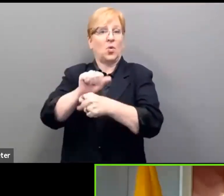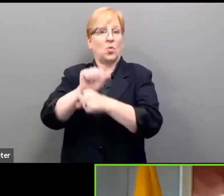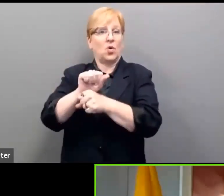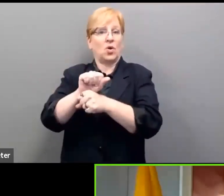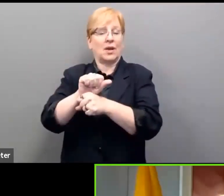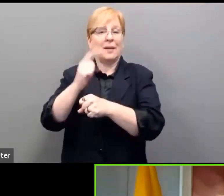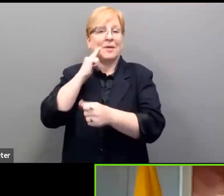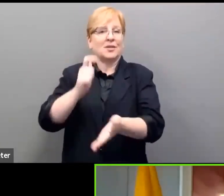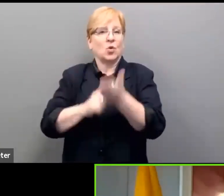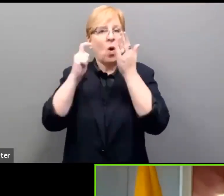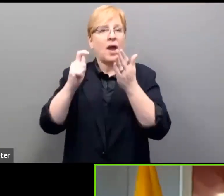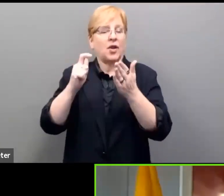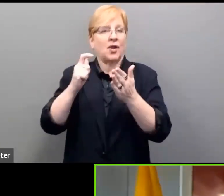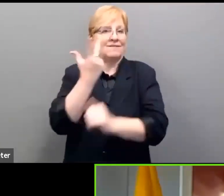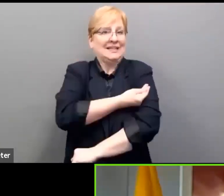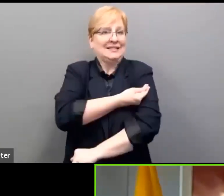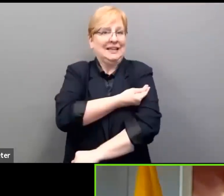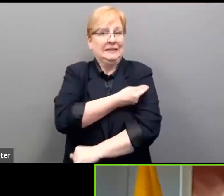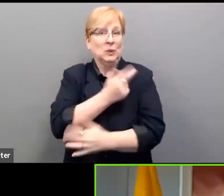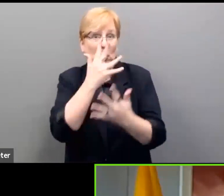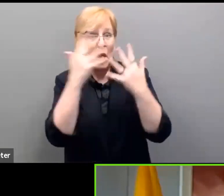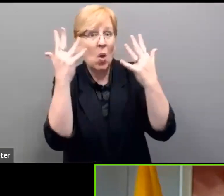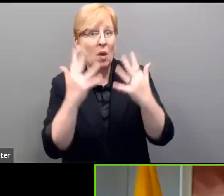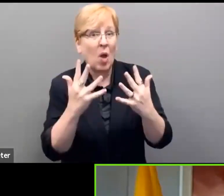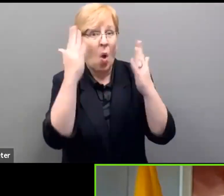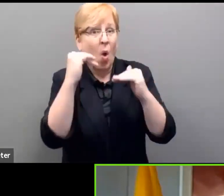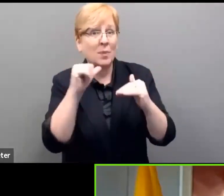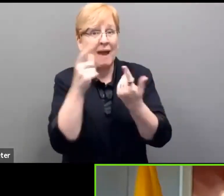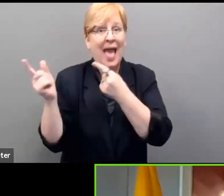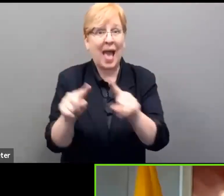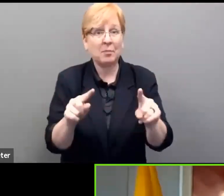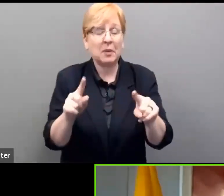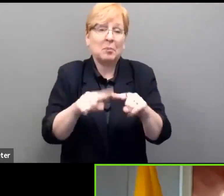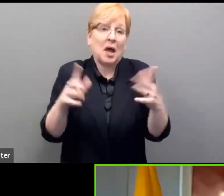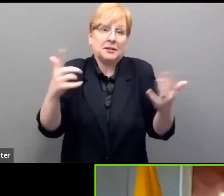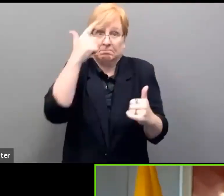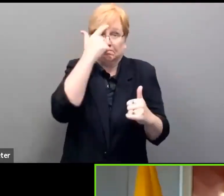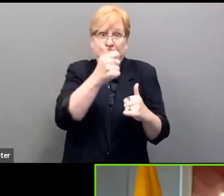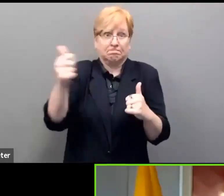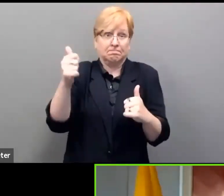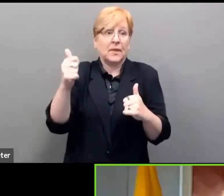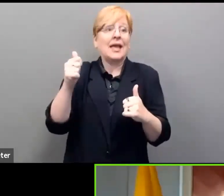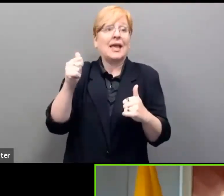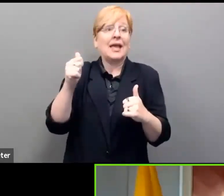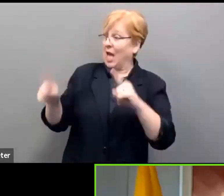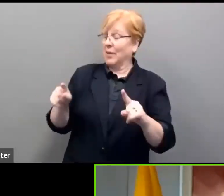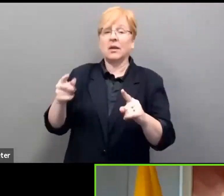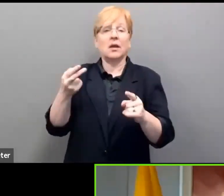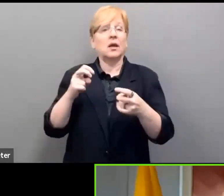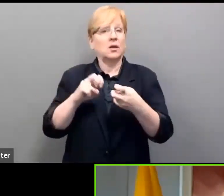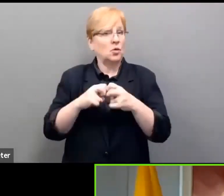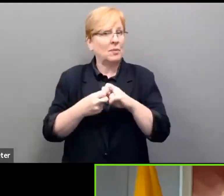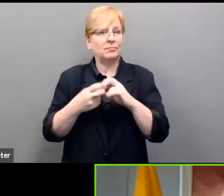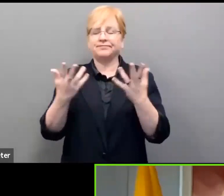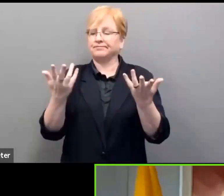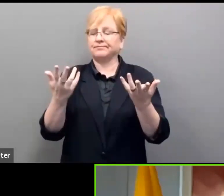es de contestar la segunda pregunta primero. ¿Es posible que las personas escojan dejar su empleo por el